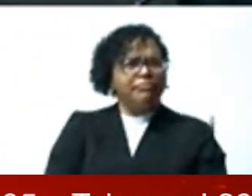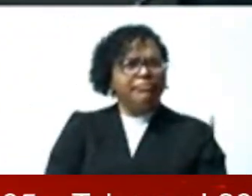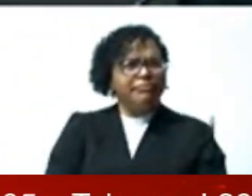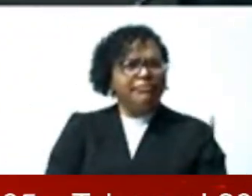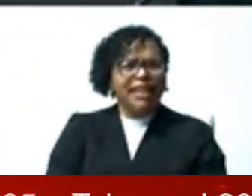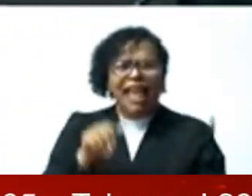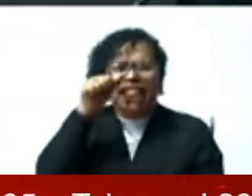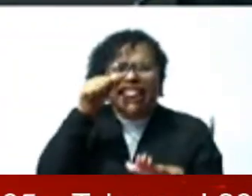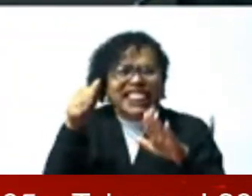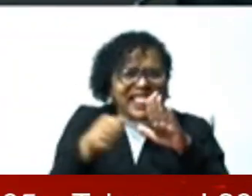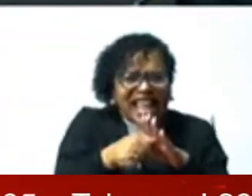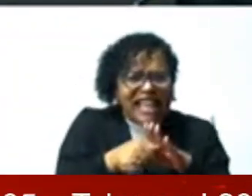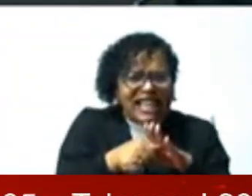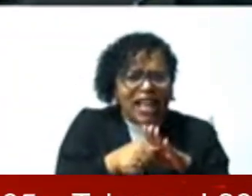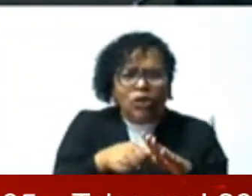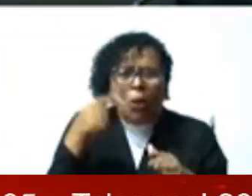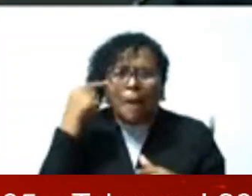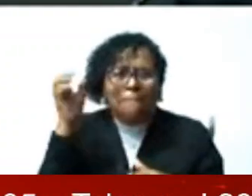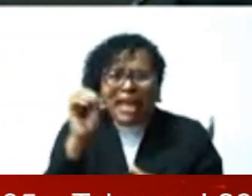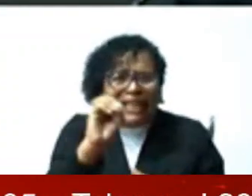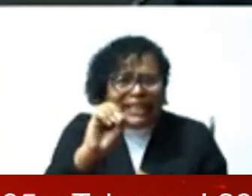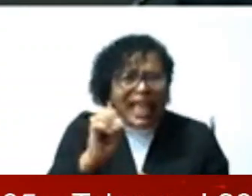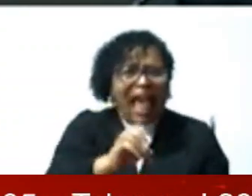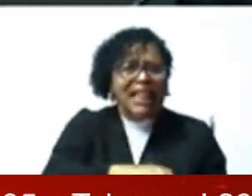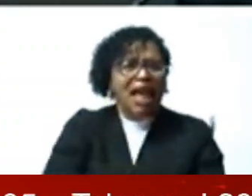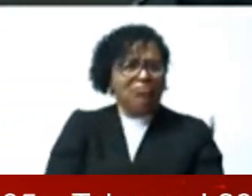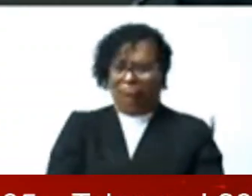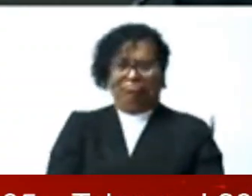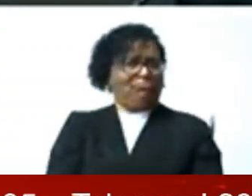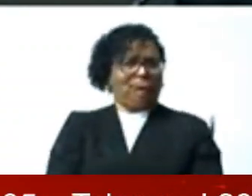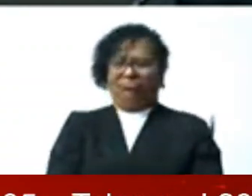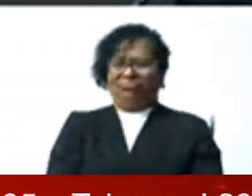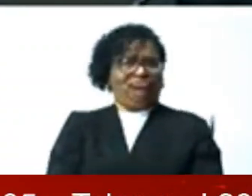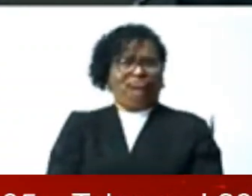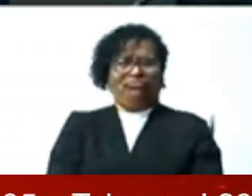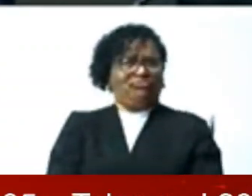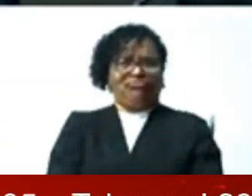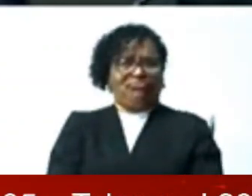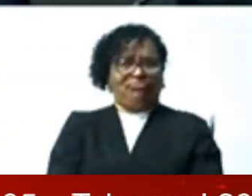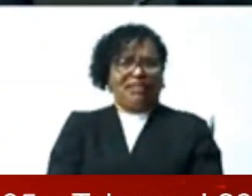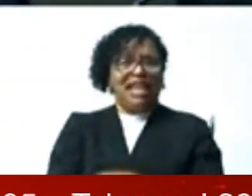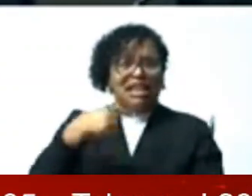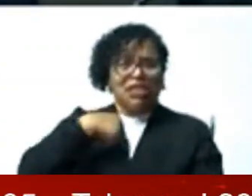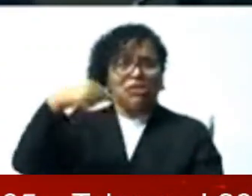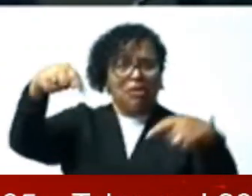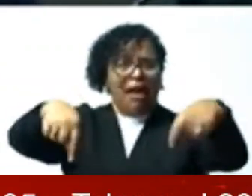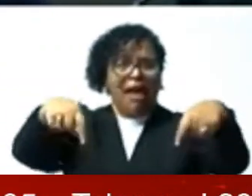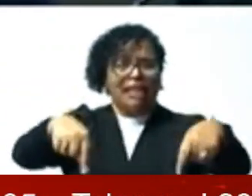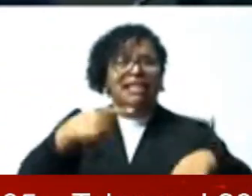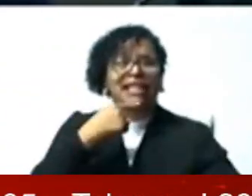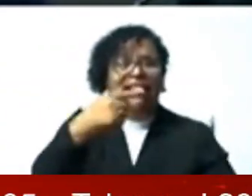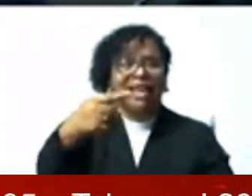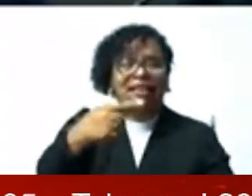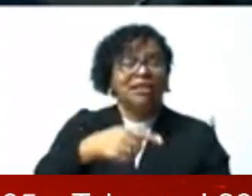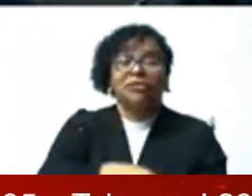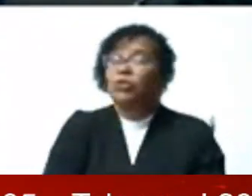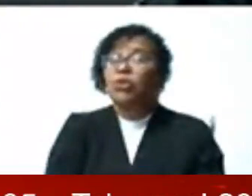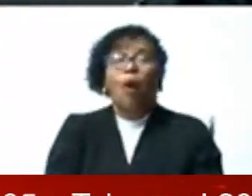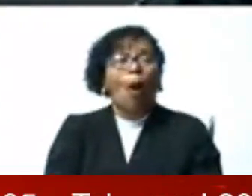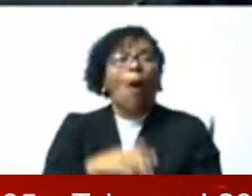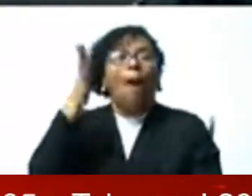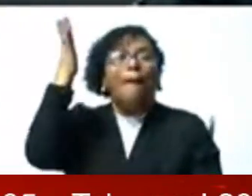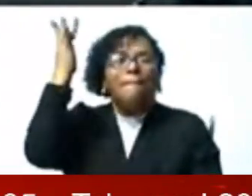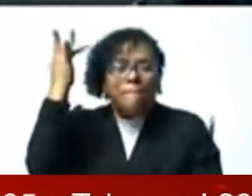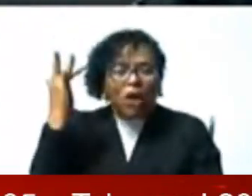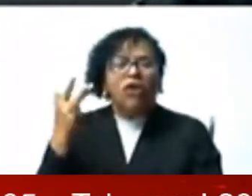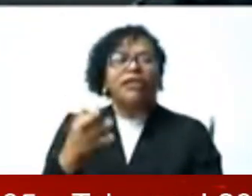es un secreto. No es para nadie, es un secreto. Ni yo tengo que venir aquí a decirlo. Porque el país, los